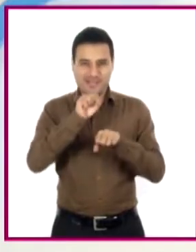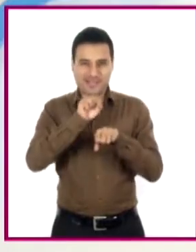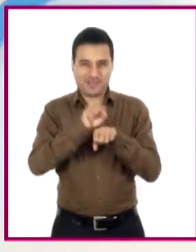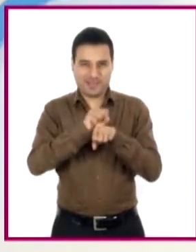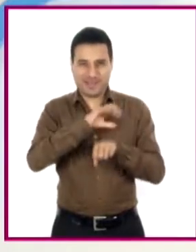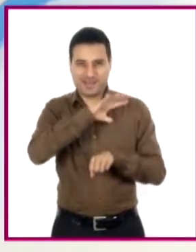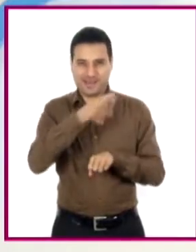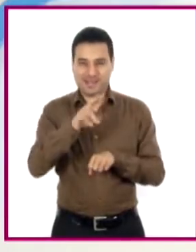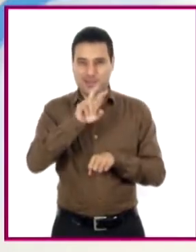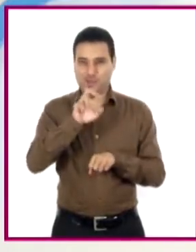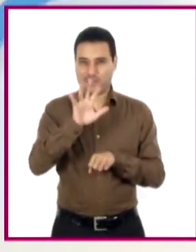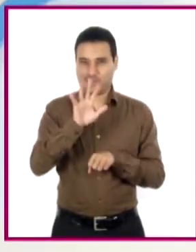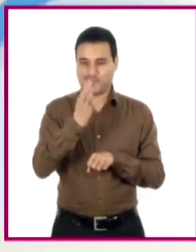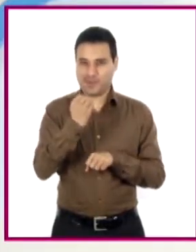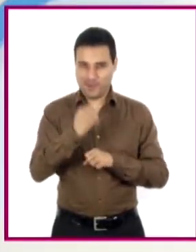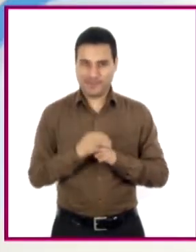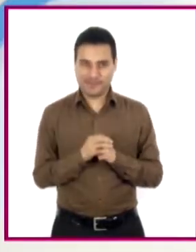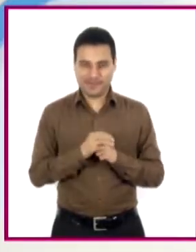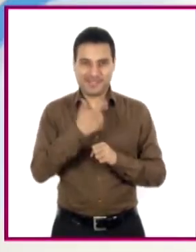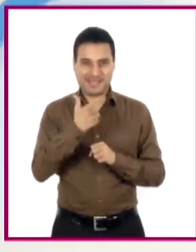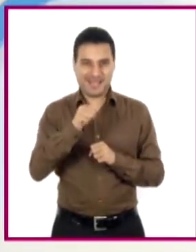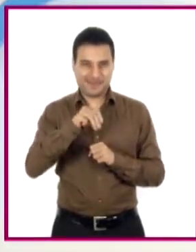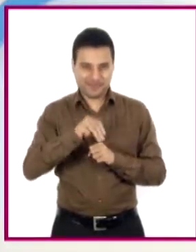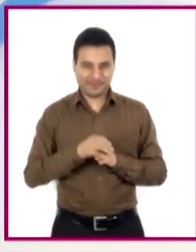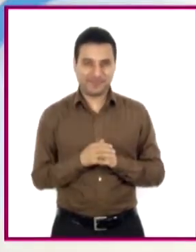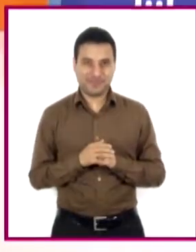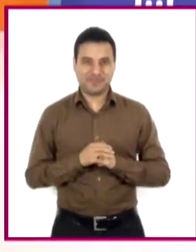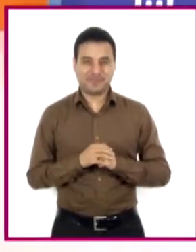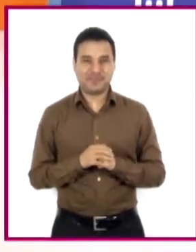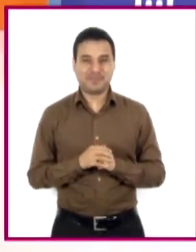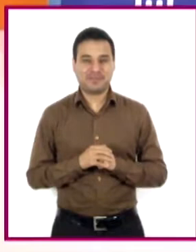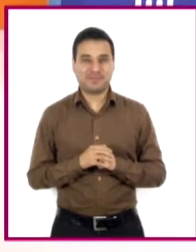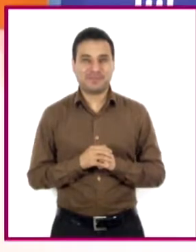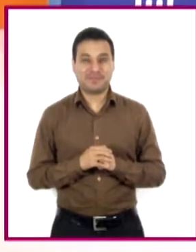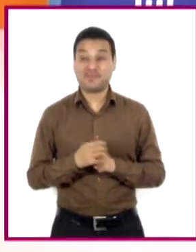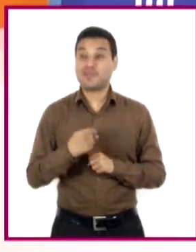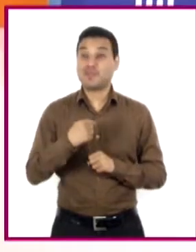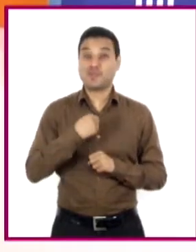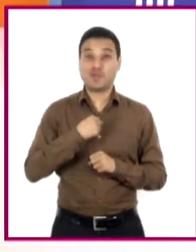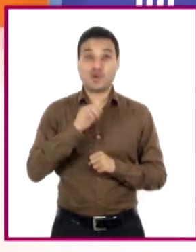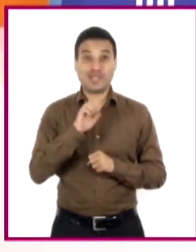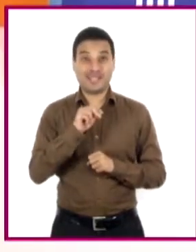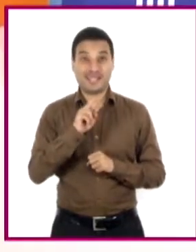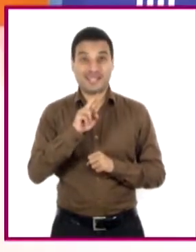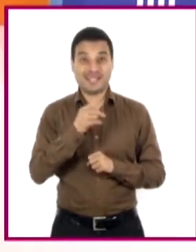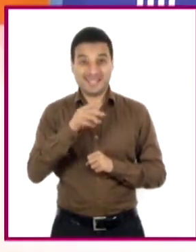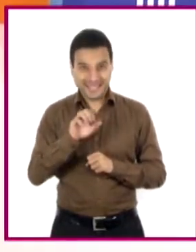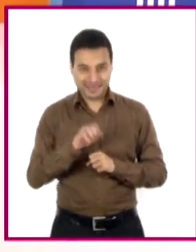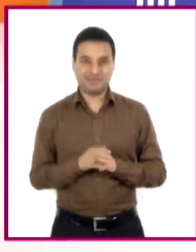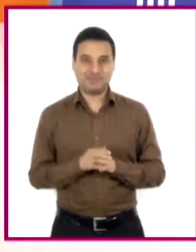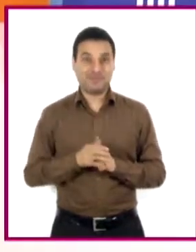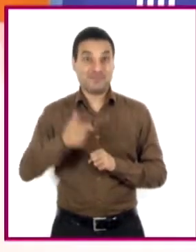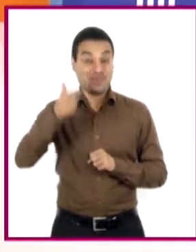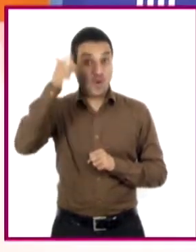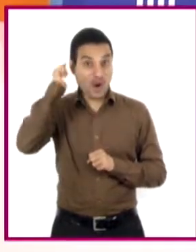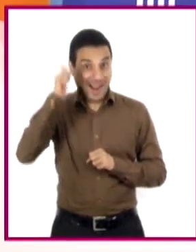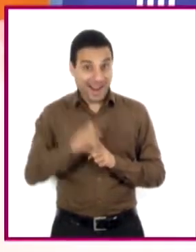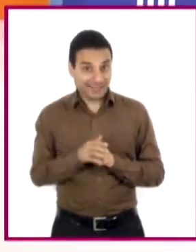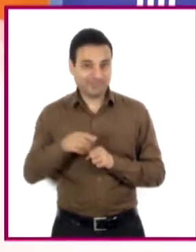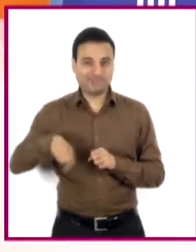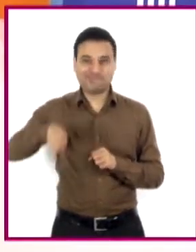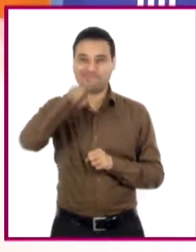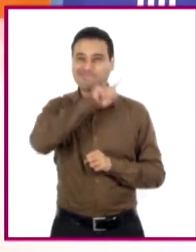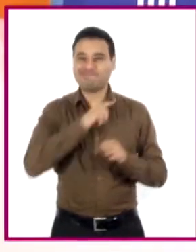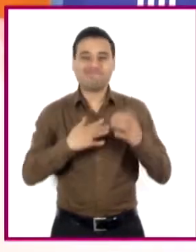General 259 Gustavo A. Madero. Yo soy Enrique Rodal y espero que en estos días estén